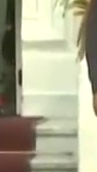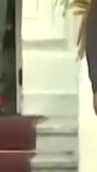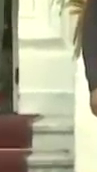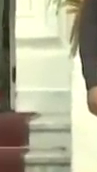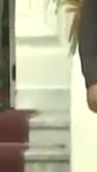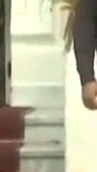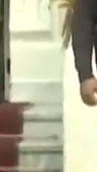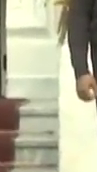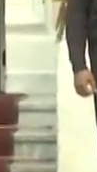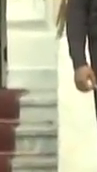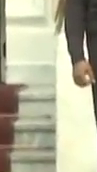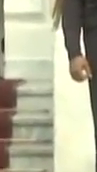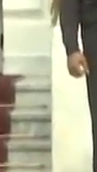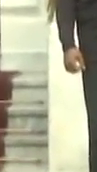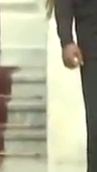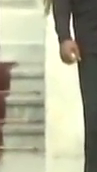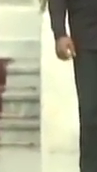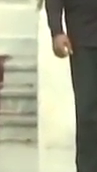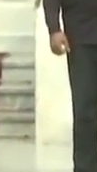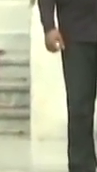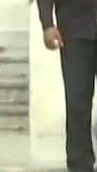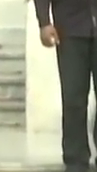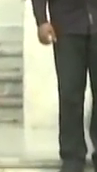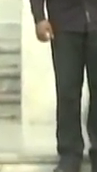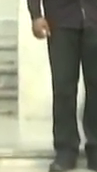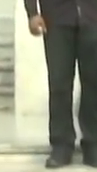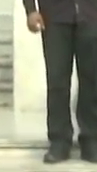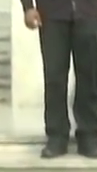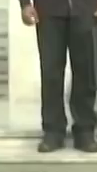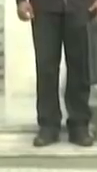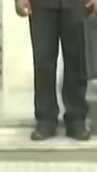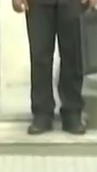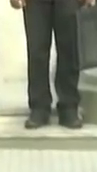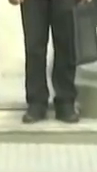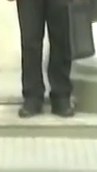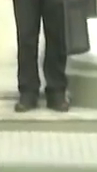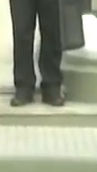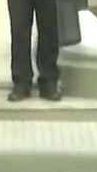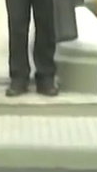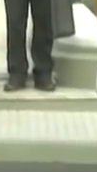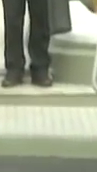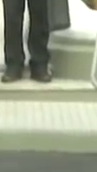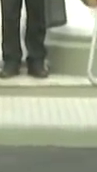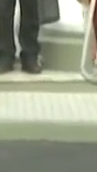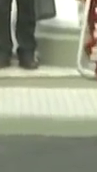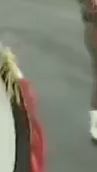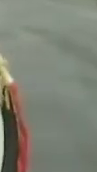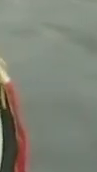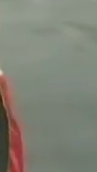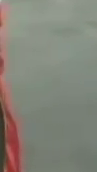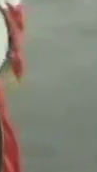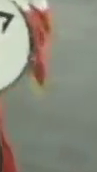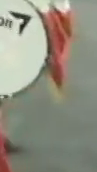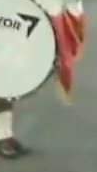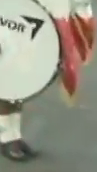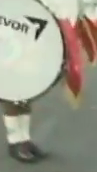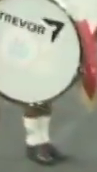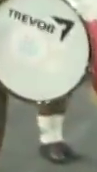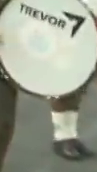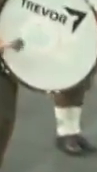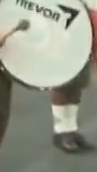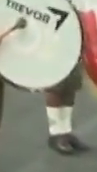muy buenas tardes estamos en transición de cadena de radio y televisión para todo el pueblo de venezuela